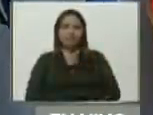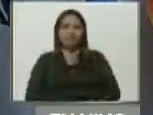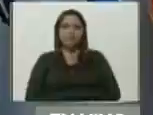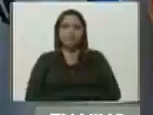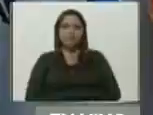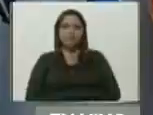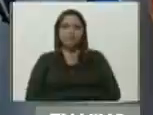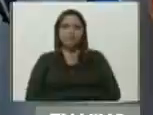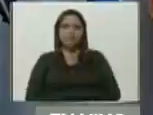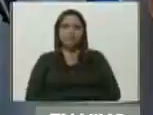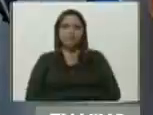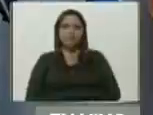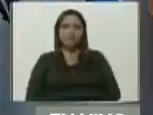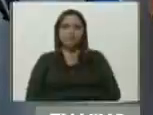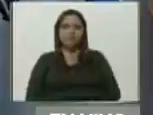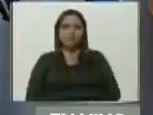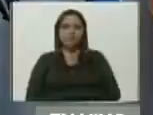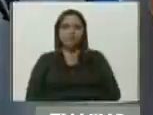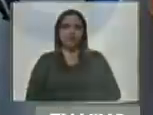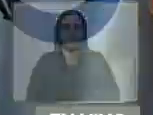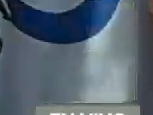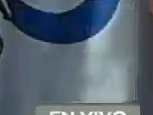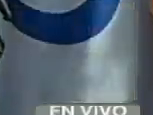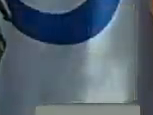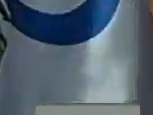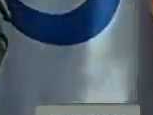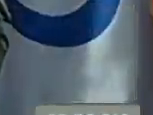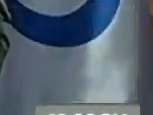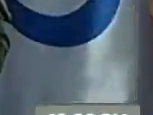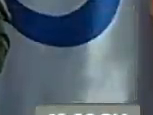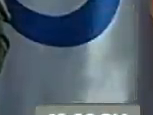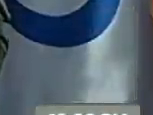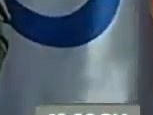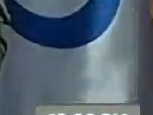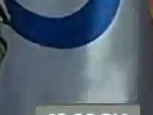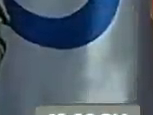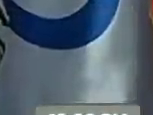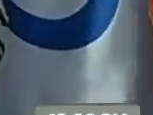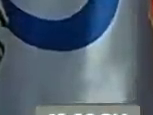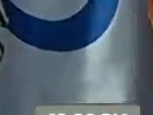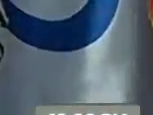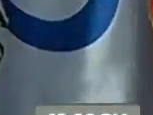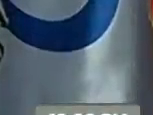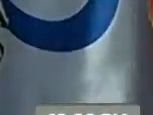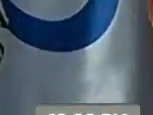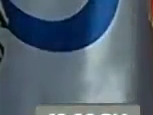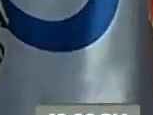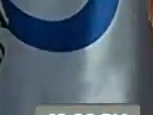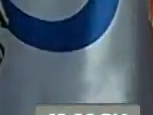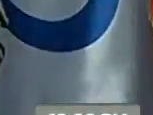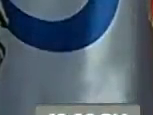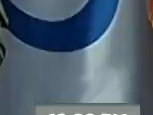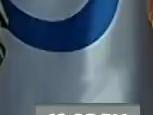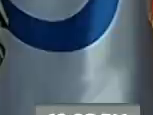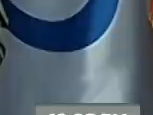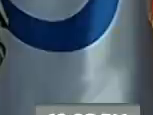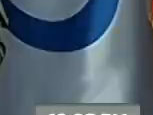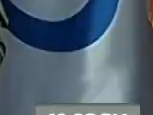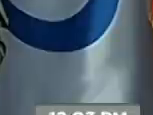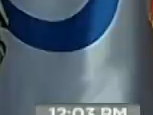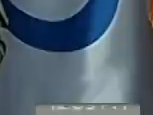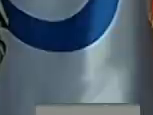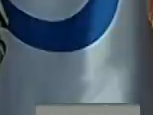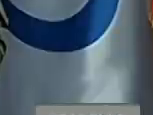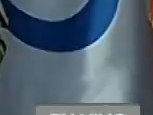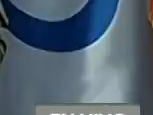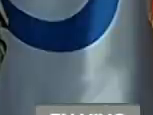¿verdad? Y acá también la comunicación que efectivamente revela la identidad que acabo de mencionar